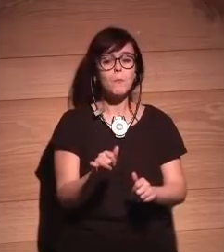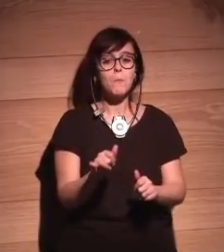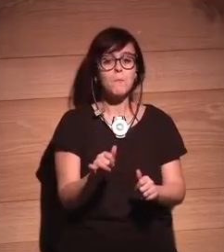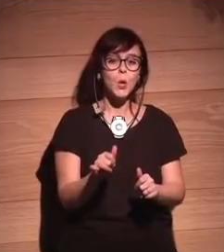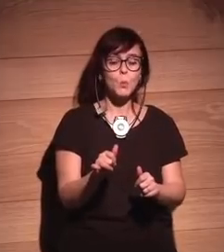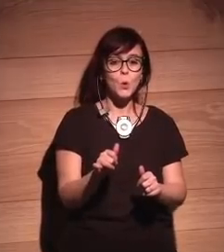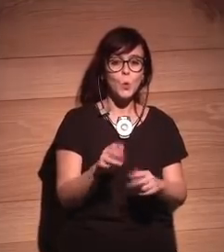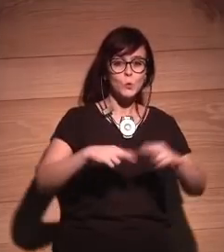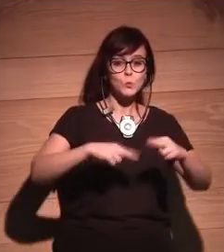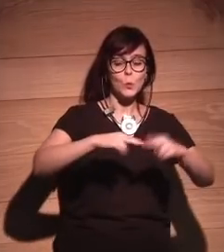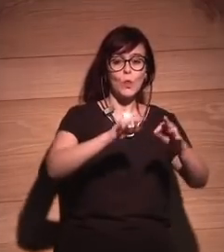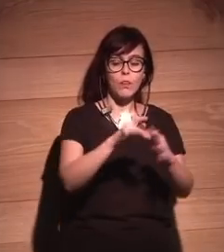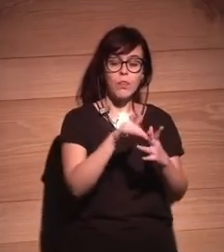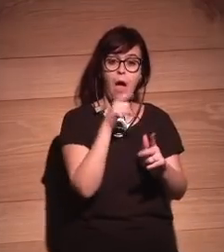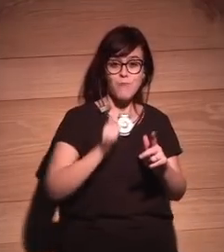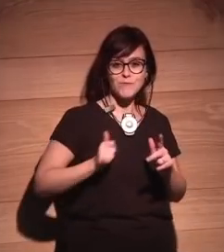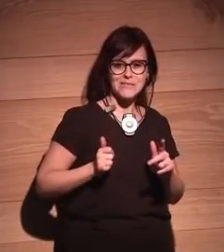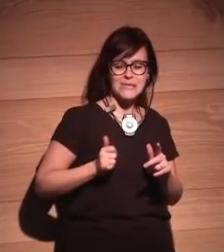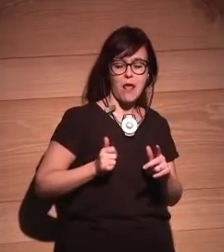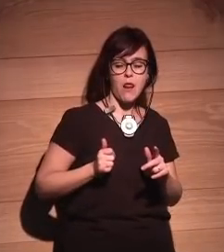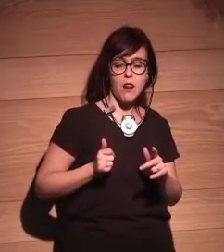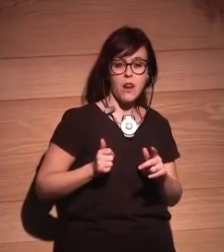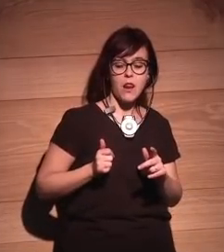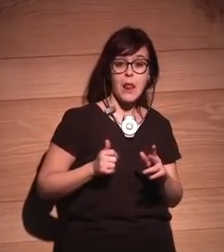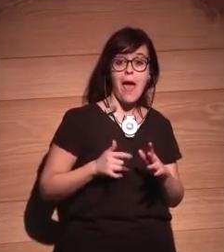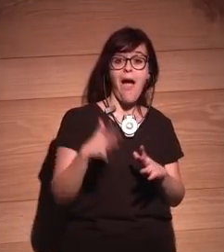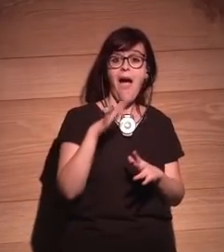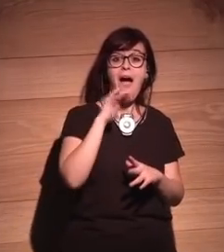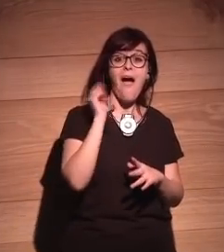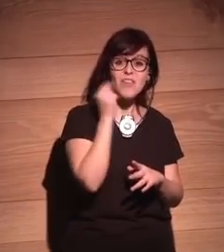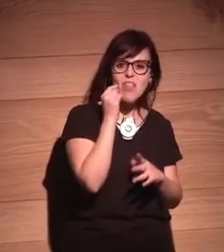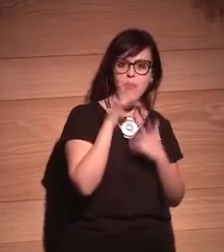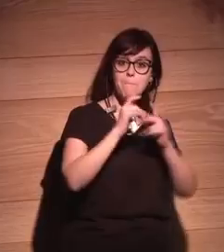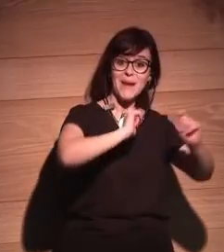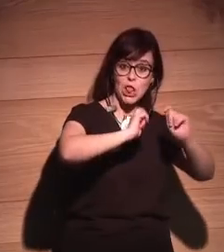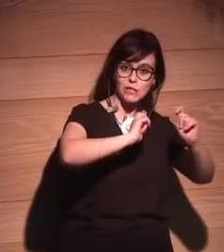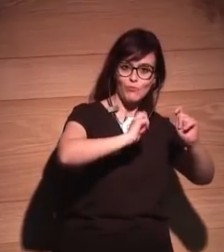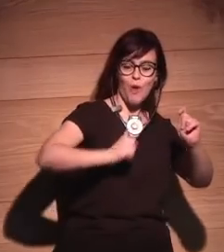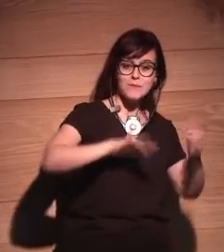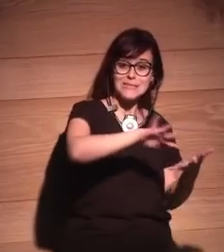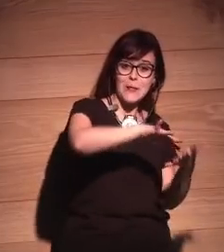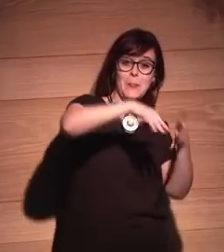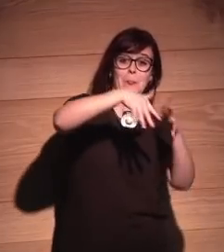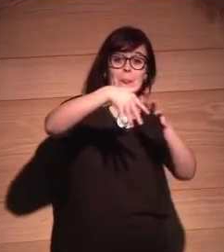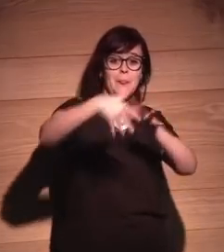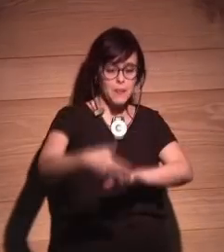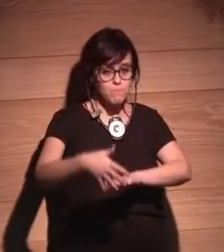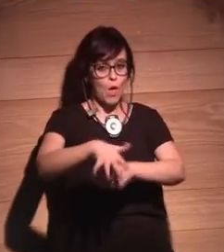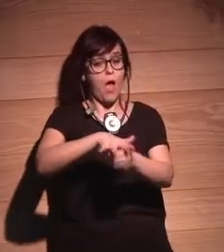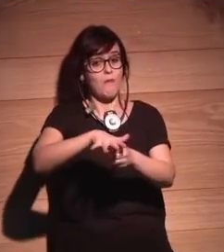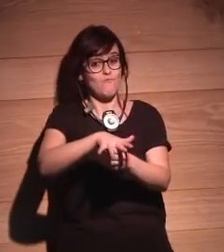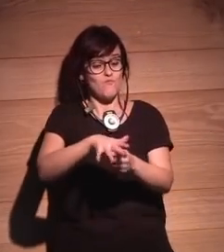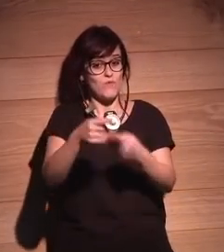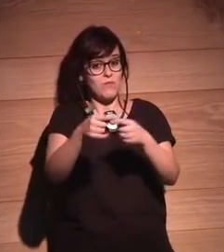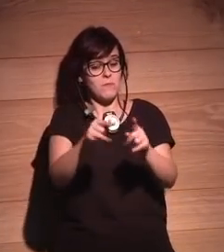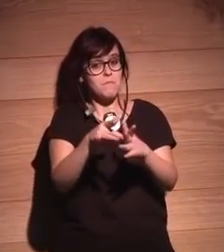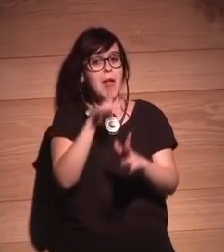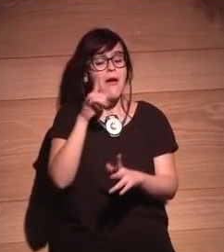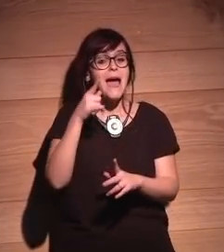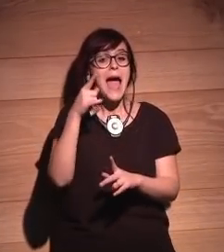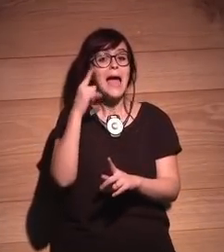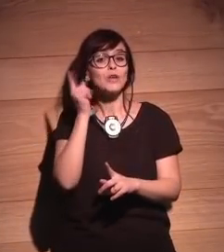construcción a través de utilizando las mismas habilidades como periodistas para encontrar quién lo ha